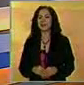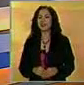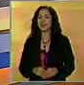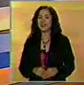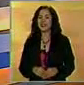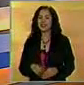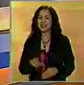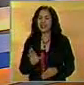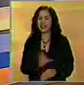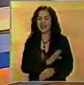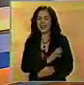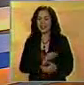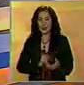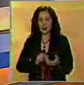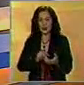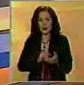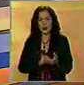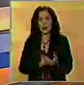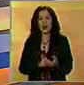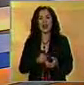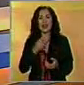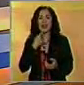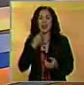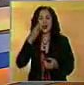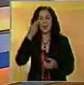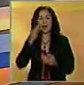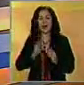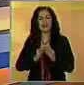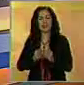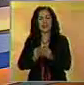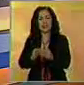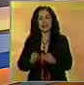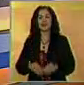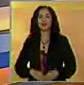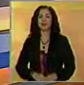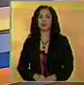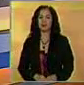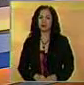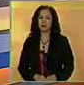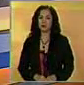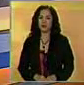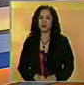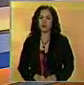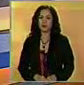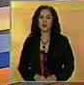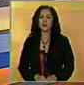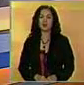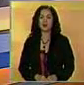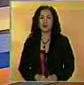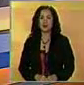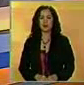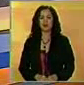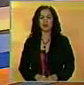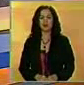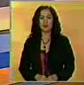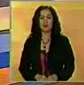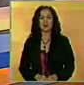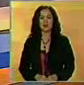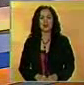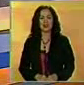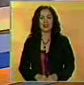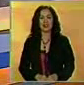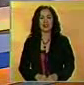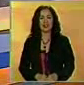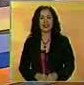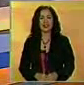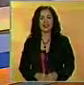con... Ah, no, pero ¿qué canción es esa? Mi querido maestro Billo, un gran tesoro para Magallanes. Todos. Billo Caracas Boy. A propósito